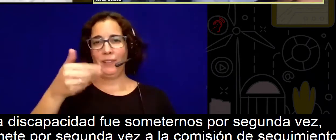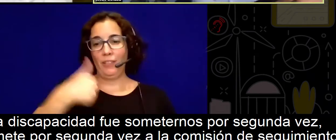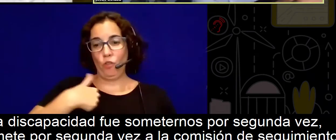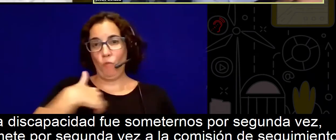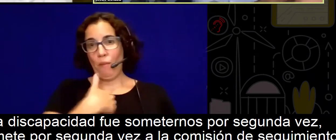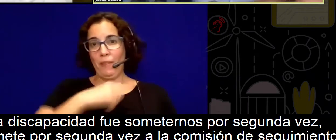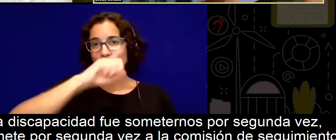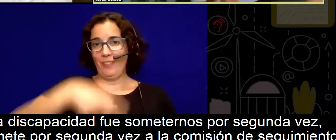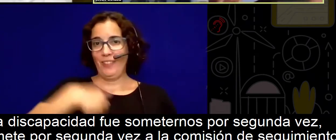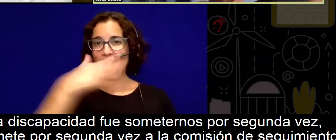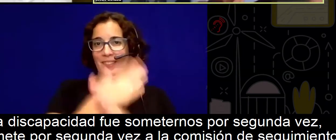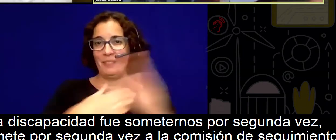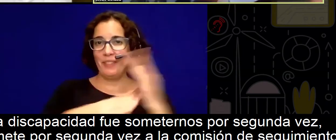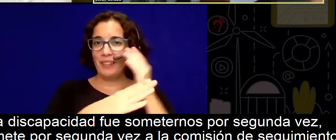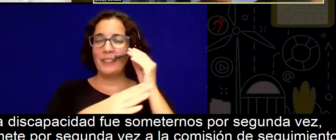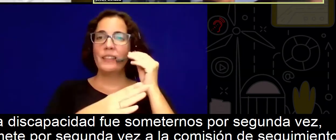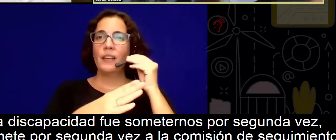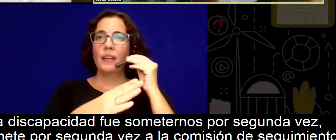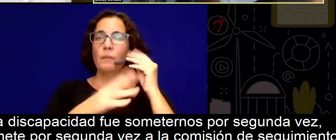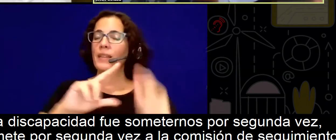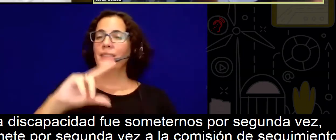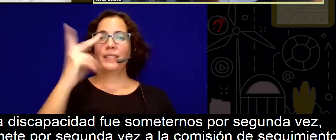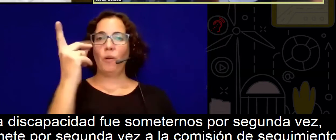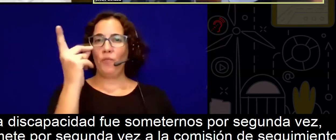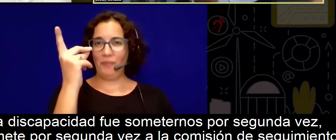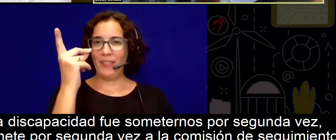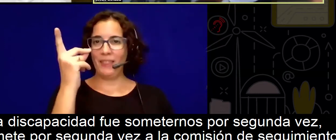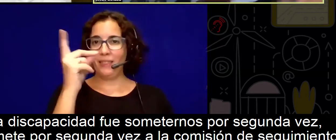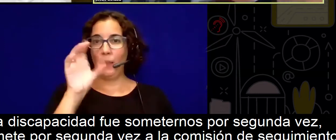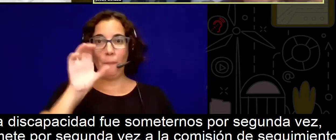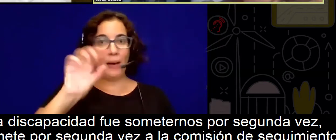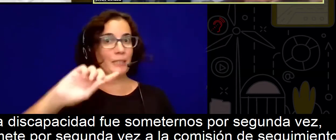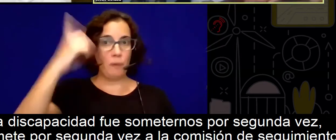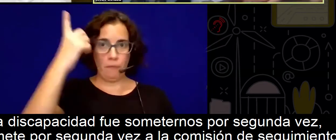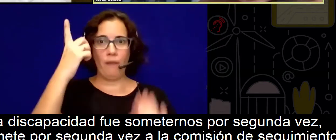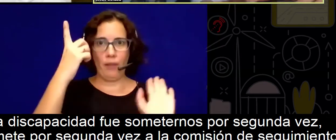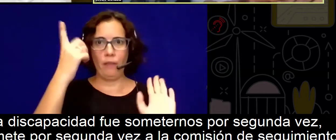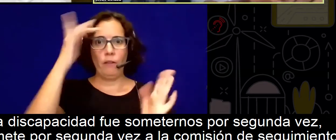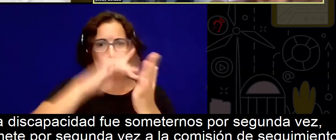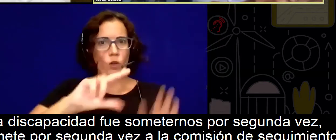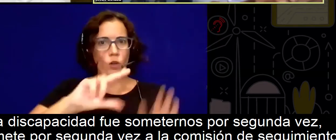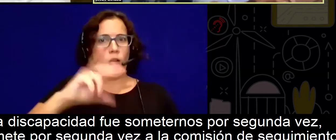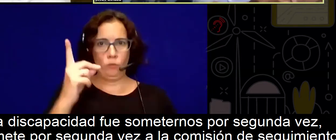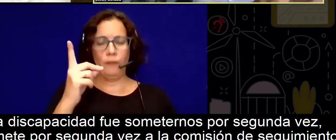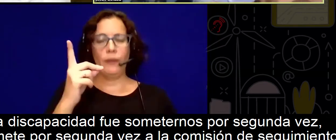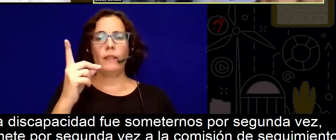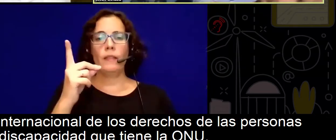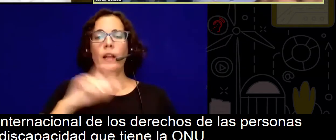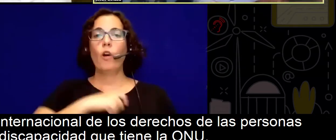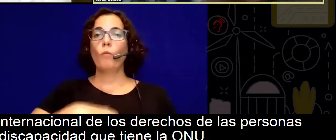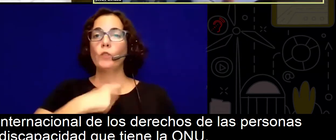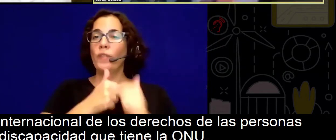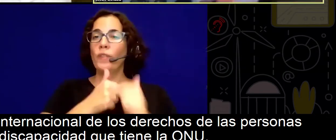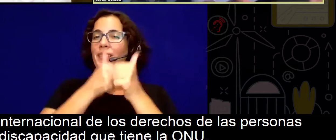fue precisamente someternos por segunda vez, primer país que se somete por segunda vez a la comisión de seguimiento de la